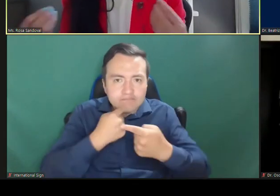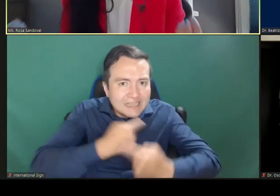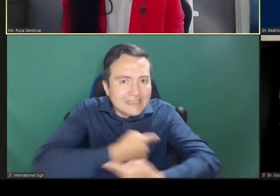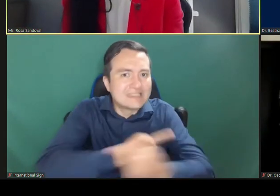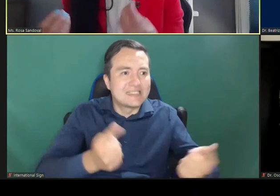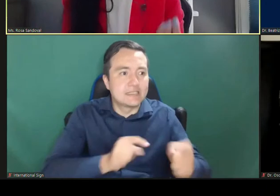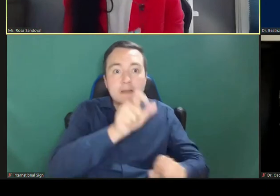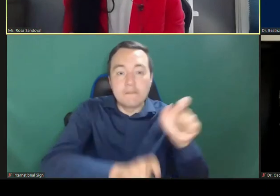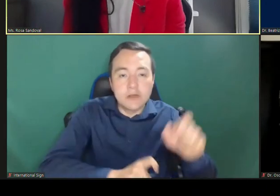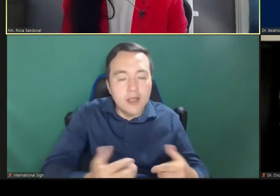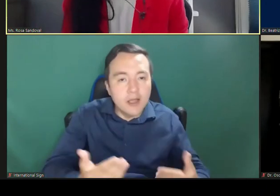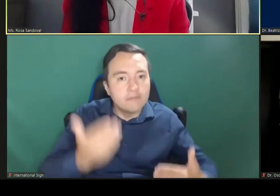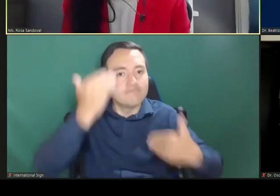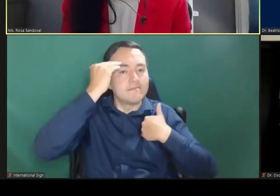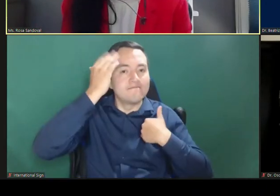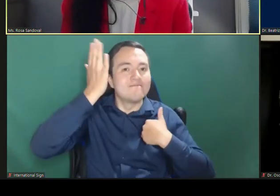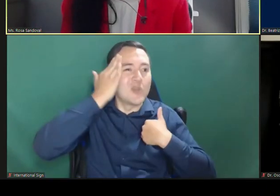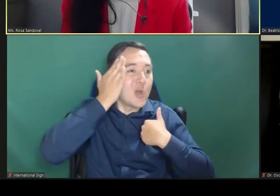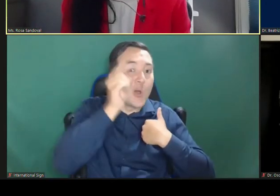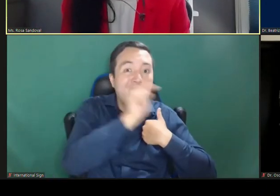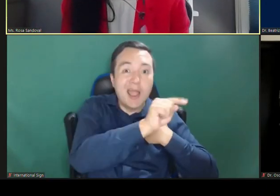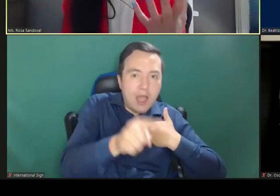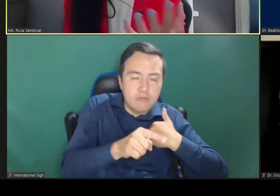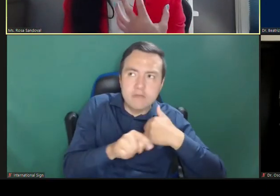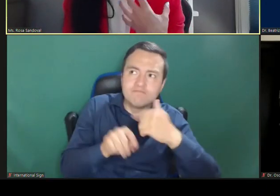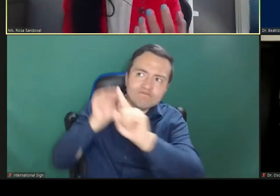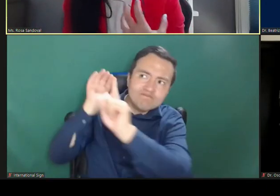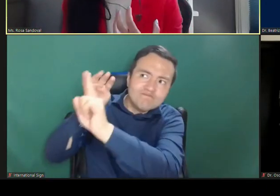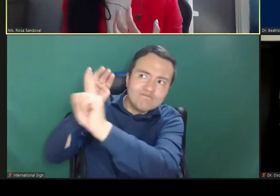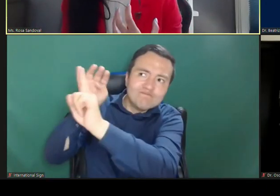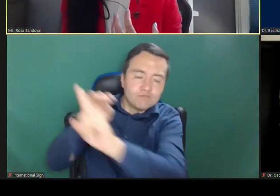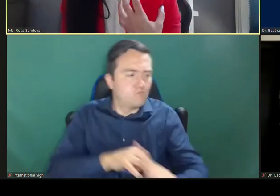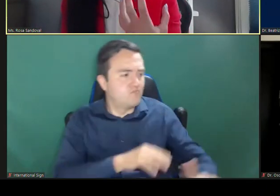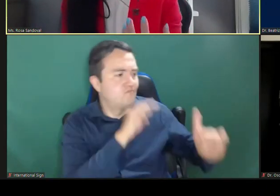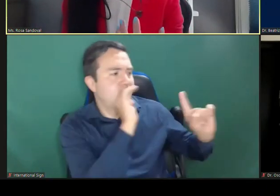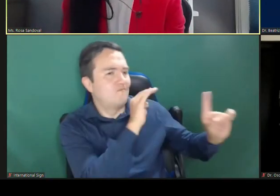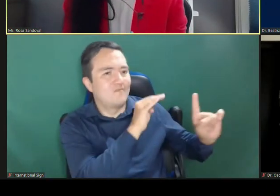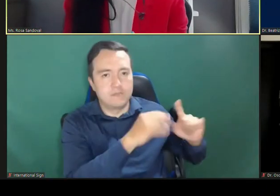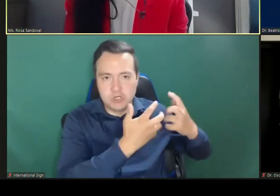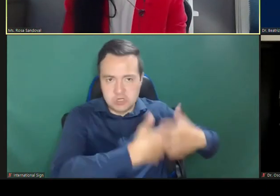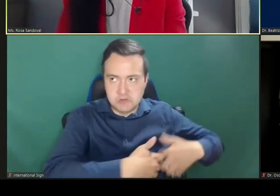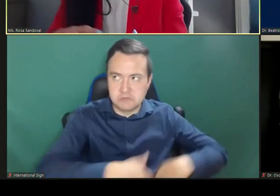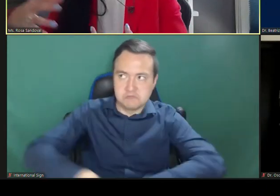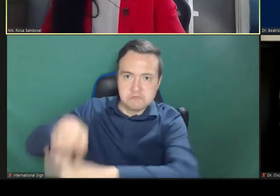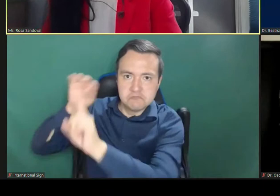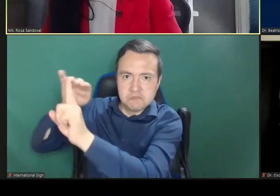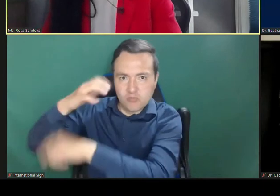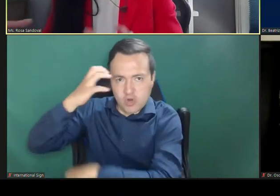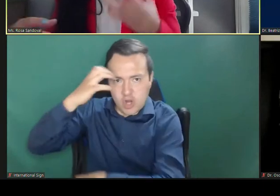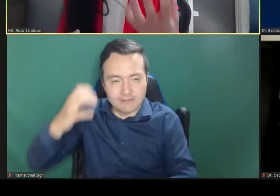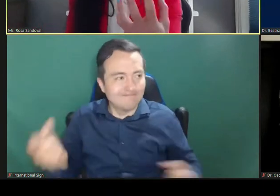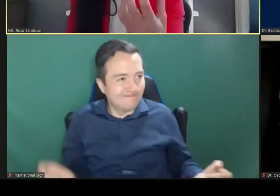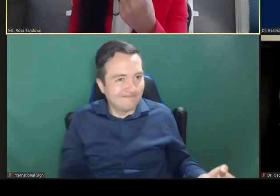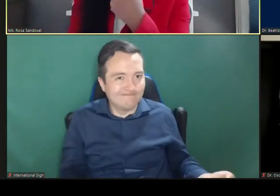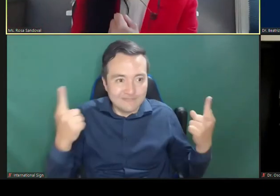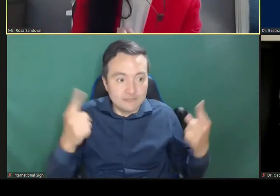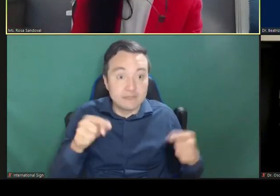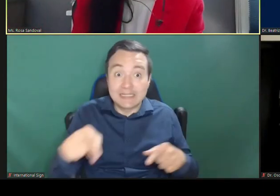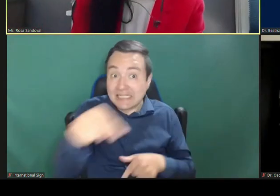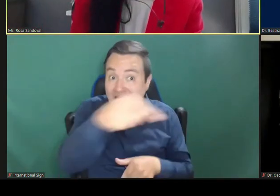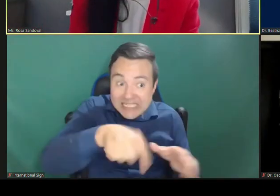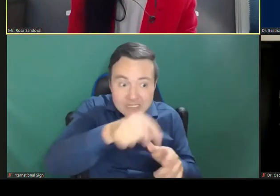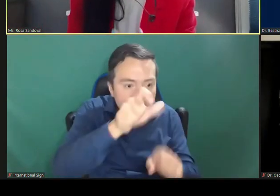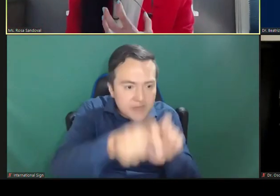población para que sea la población misma la que demande la medida conoce lo que es tener un ambiente libre humo de tabaco la demanda conoce lo que es estar